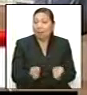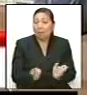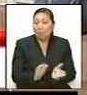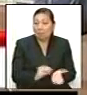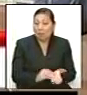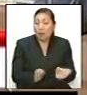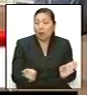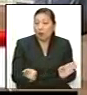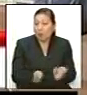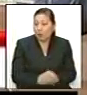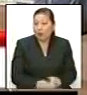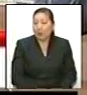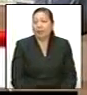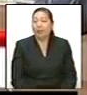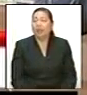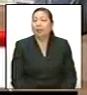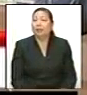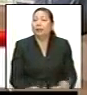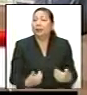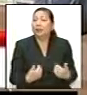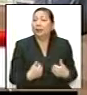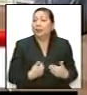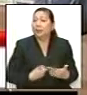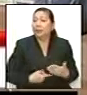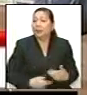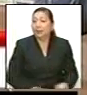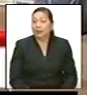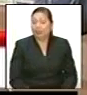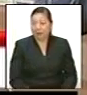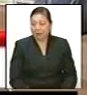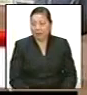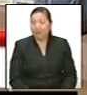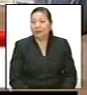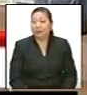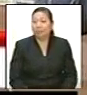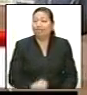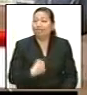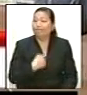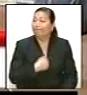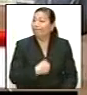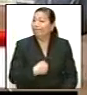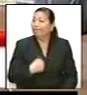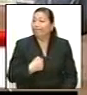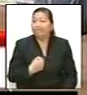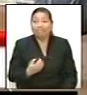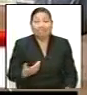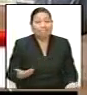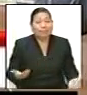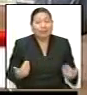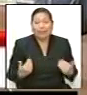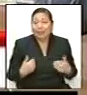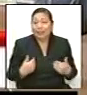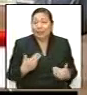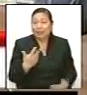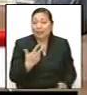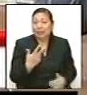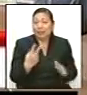conjunta. Algo tenemos que aportar, señor ministro. Lamentablemente, pues, aquí tenemos